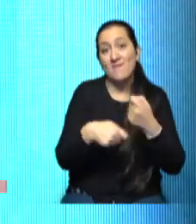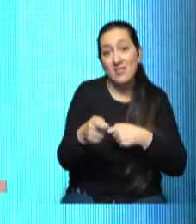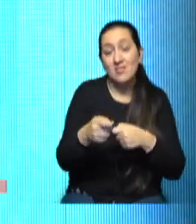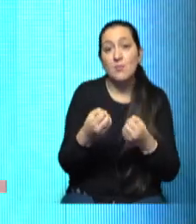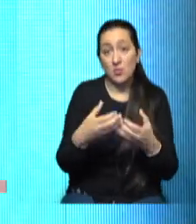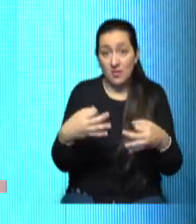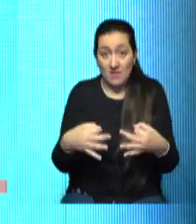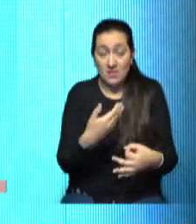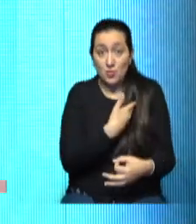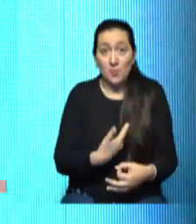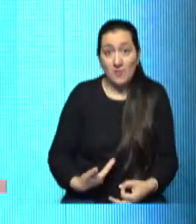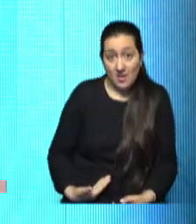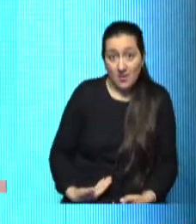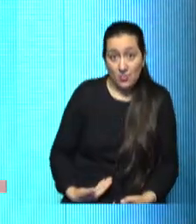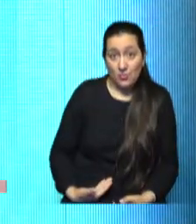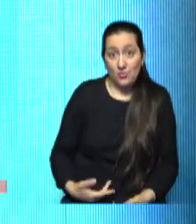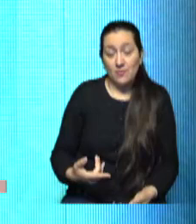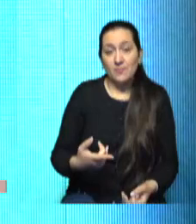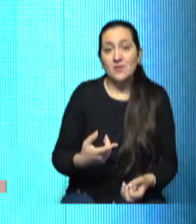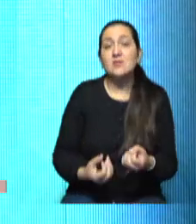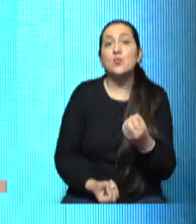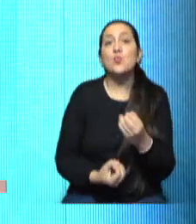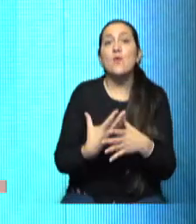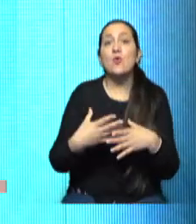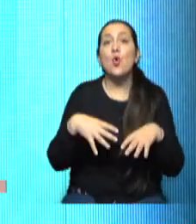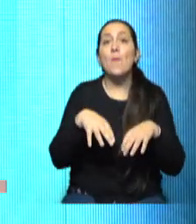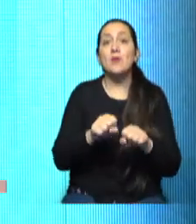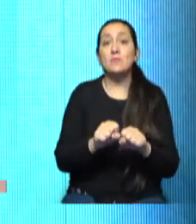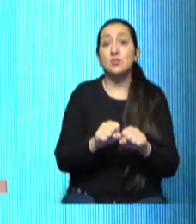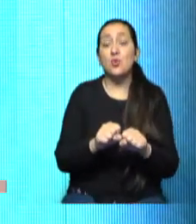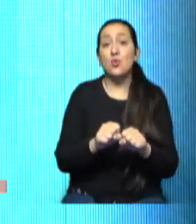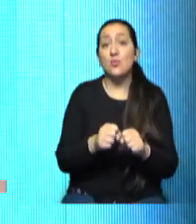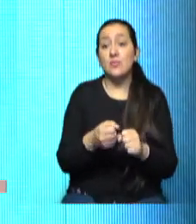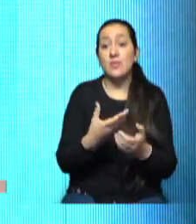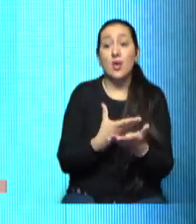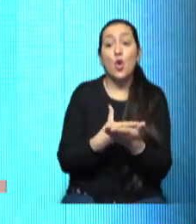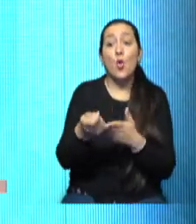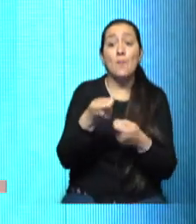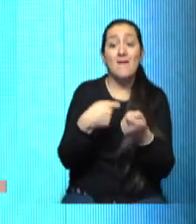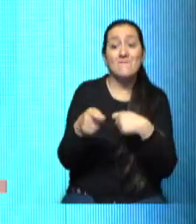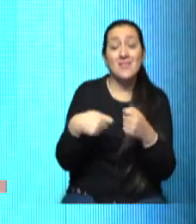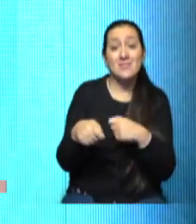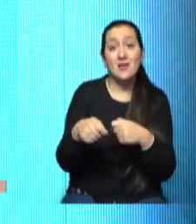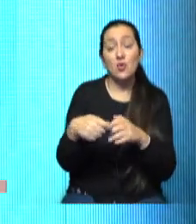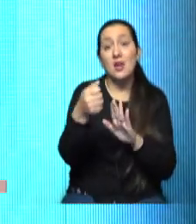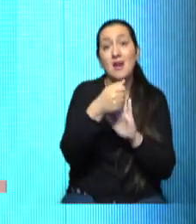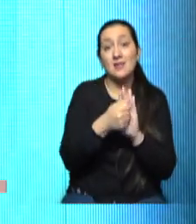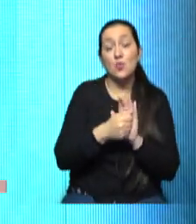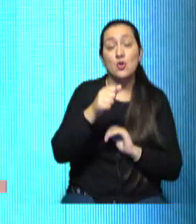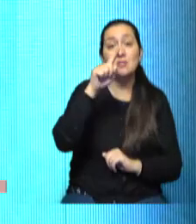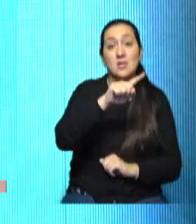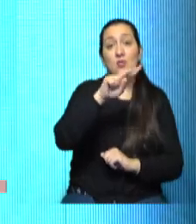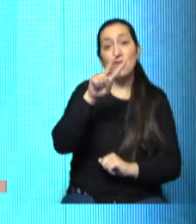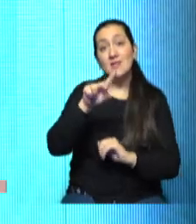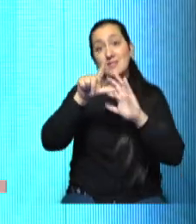son propietarios y le hacen un nuevo compromiso de compraventa han parado en el en el artículo 127